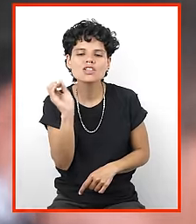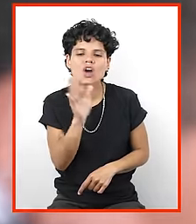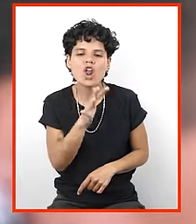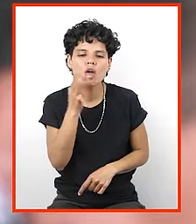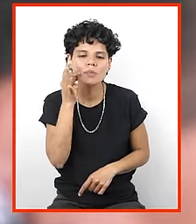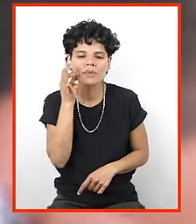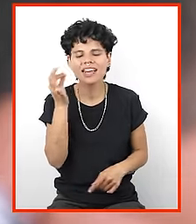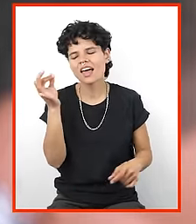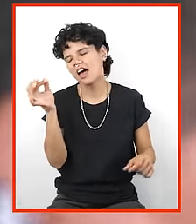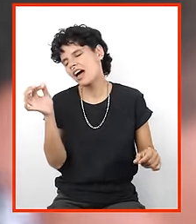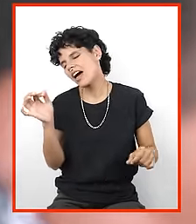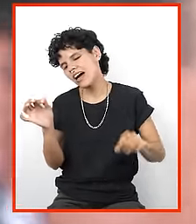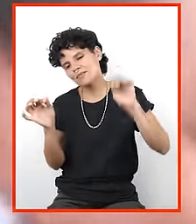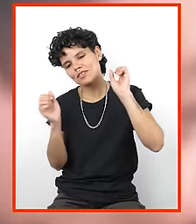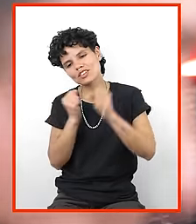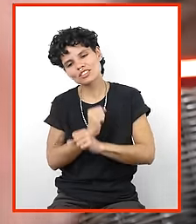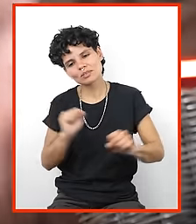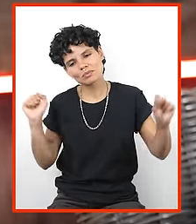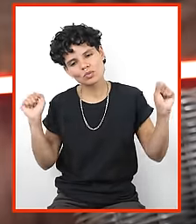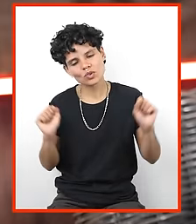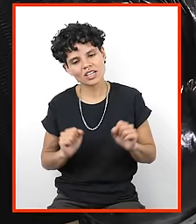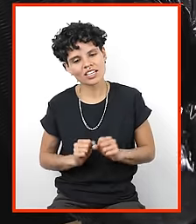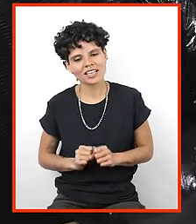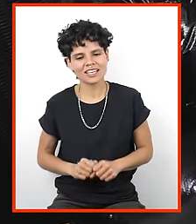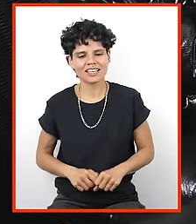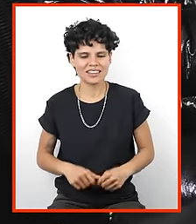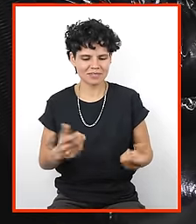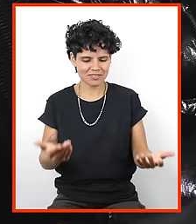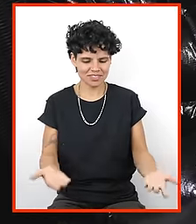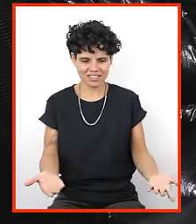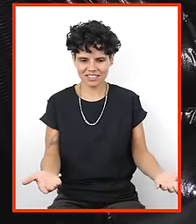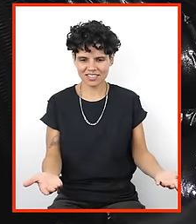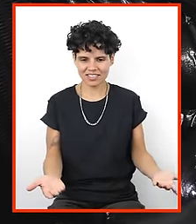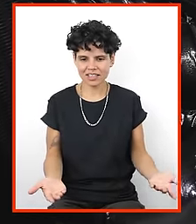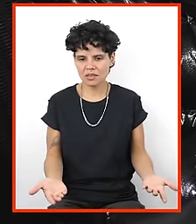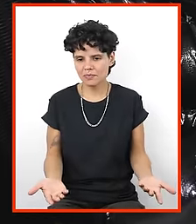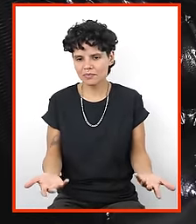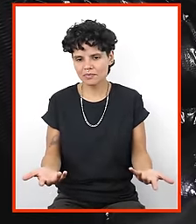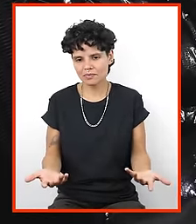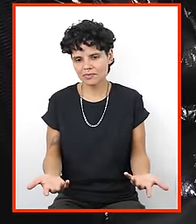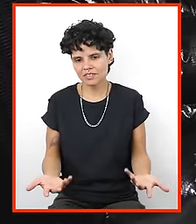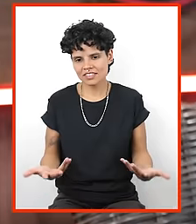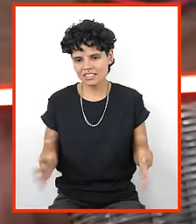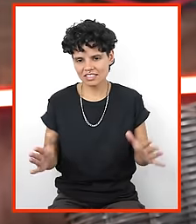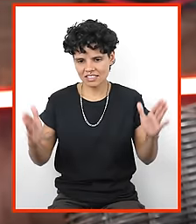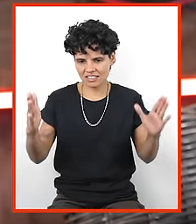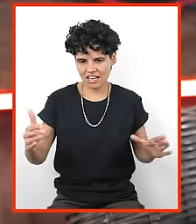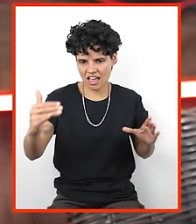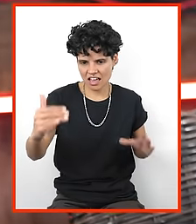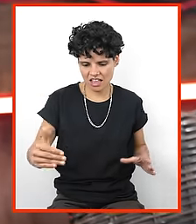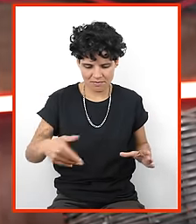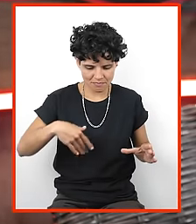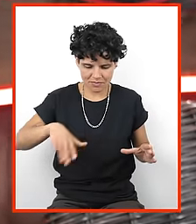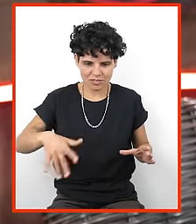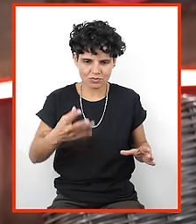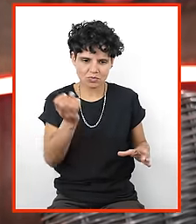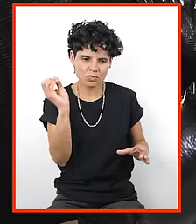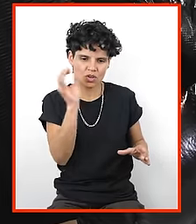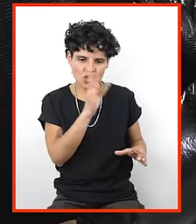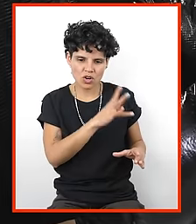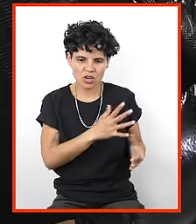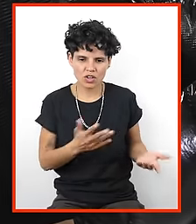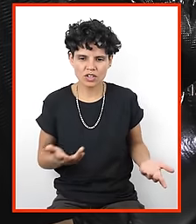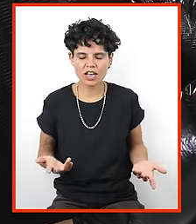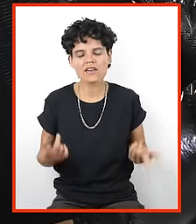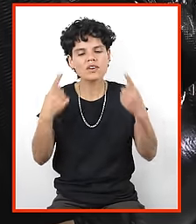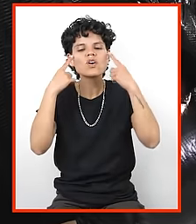Es que así no se puede, Julio. Está difícil esto. ¿Esto es color piel? ¿Cuánto? Ya. A ver, voy a pensar